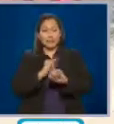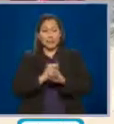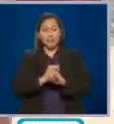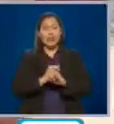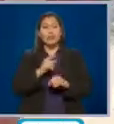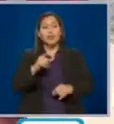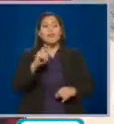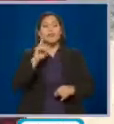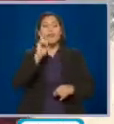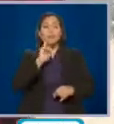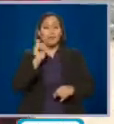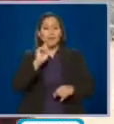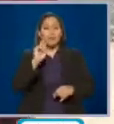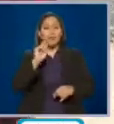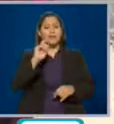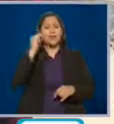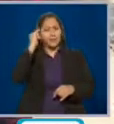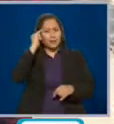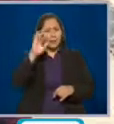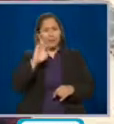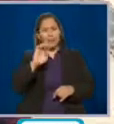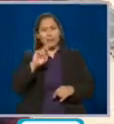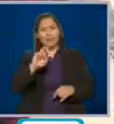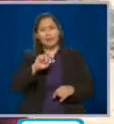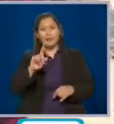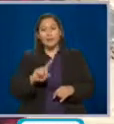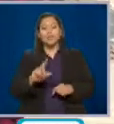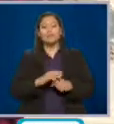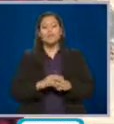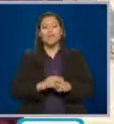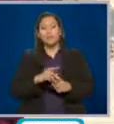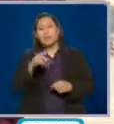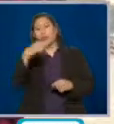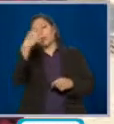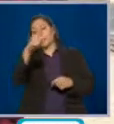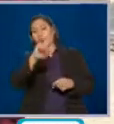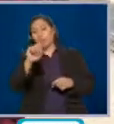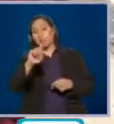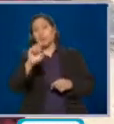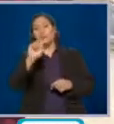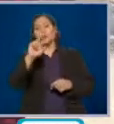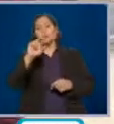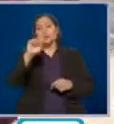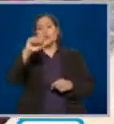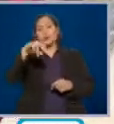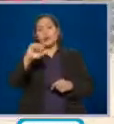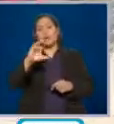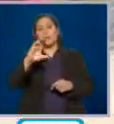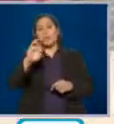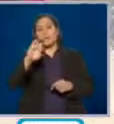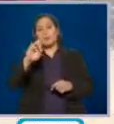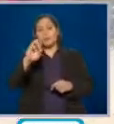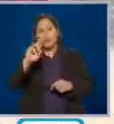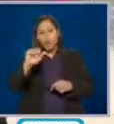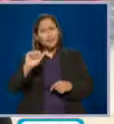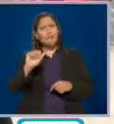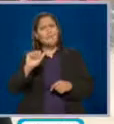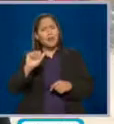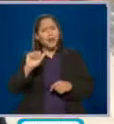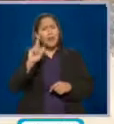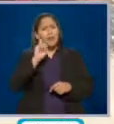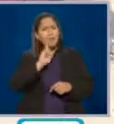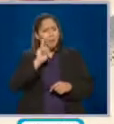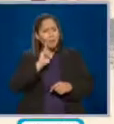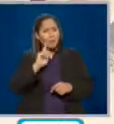Indio Fernández. Sí, vivía. En el 100 vivía Susana Cabrera. No me diga, la